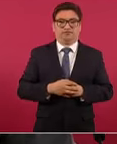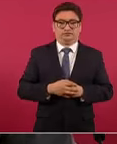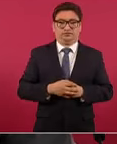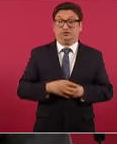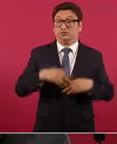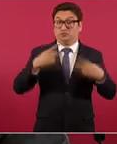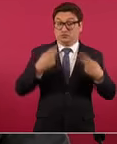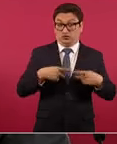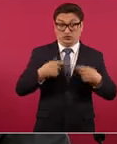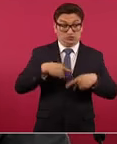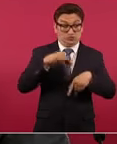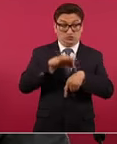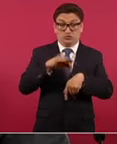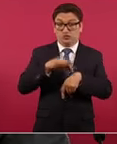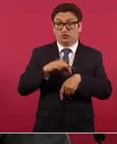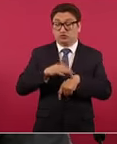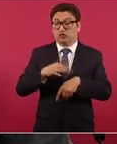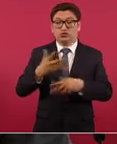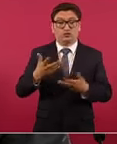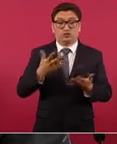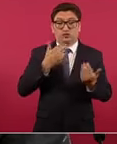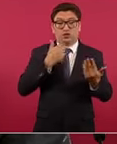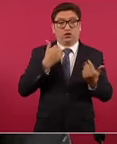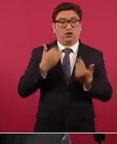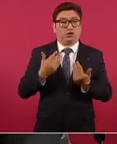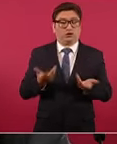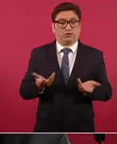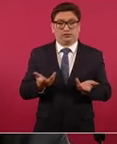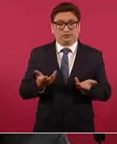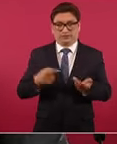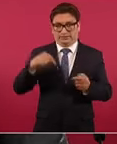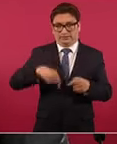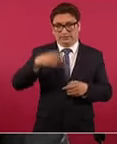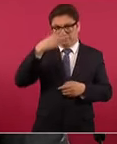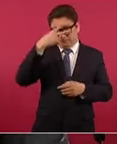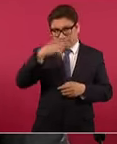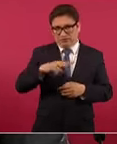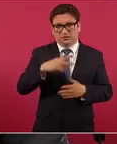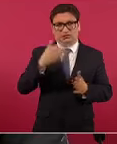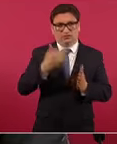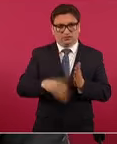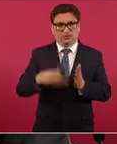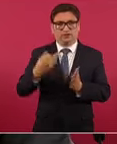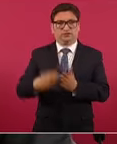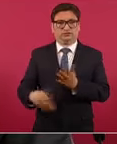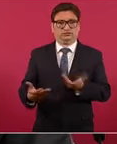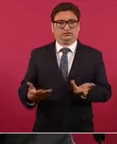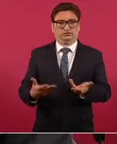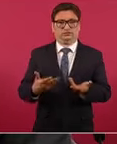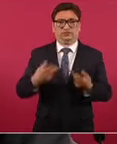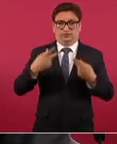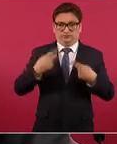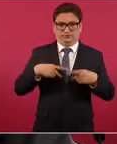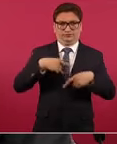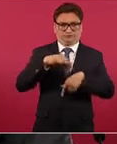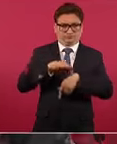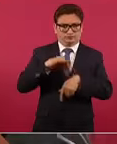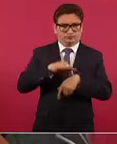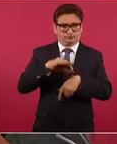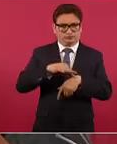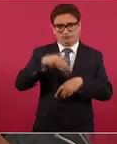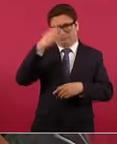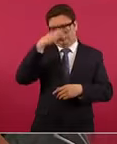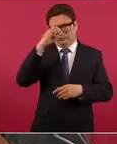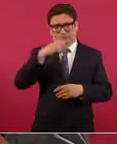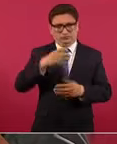médicos no hay en méxico los médicos que necesitamos